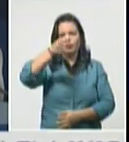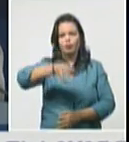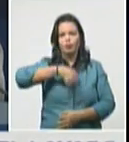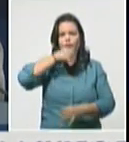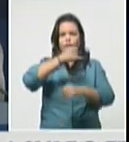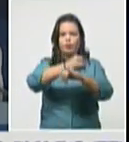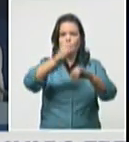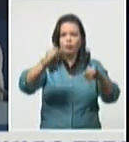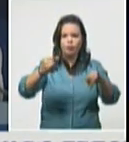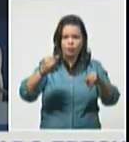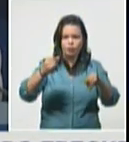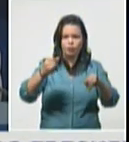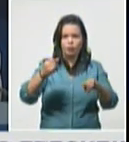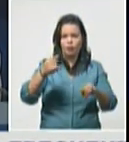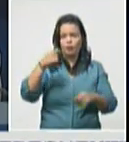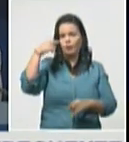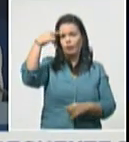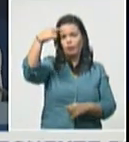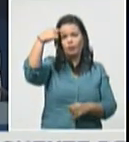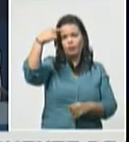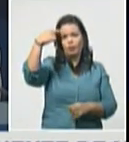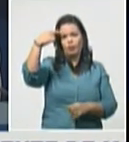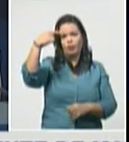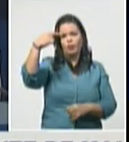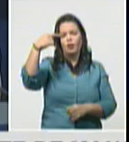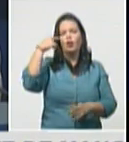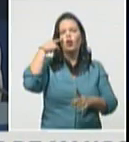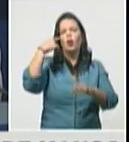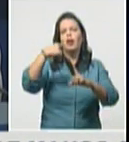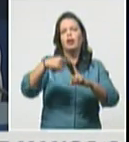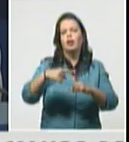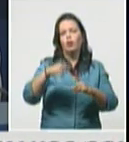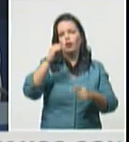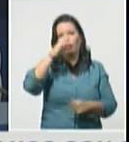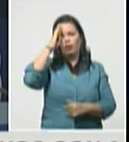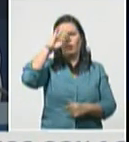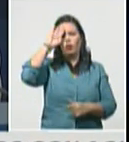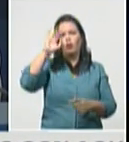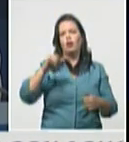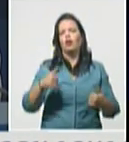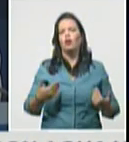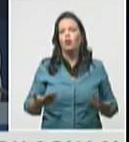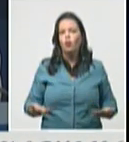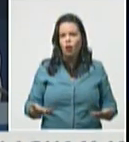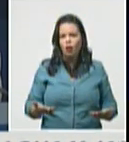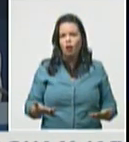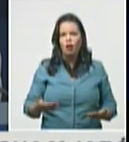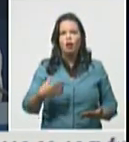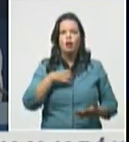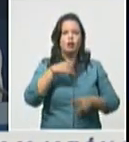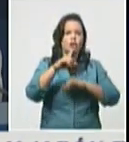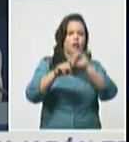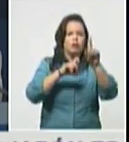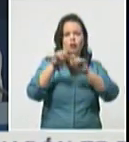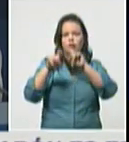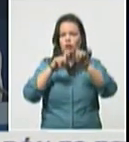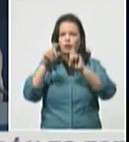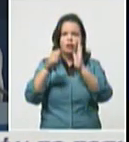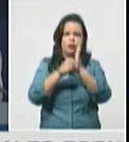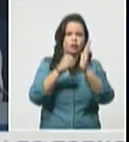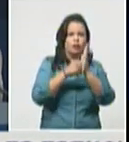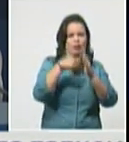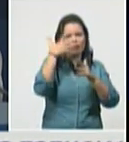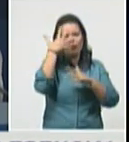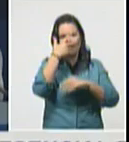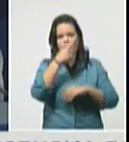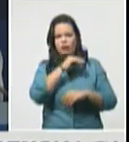por encima del indicador, el objetivo que tenemos en Cuba, pues es cada vez pesquisar más personas con